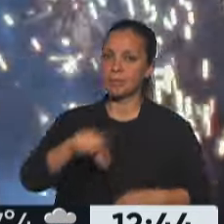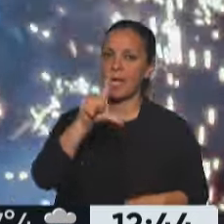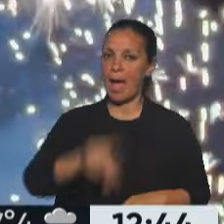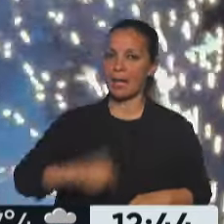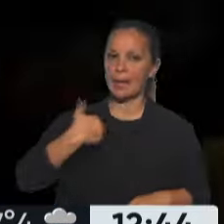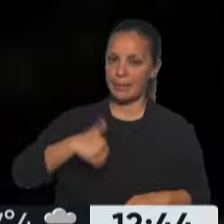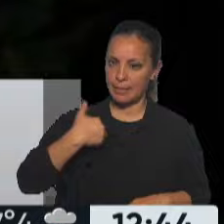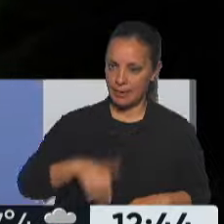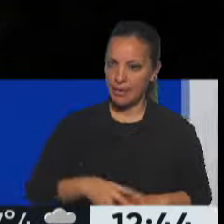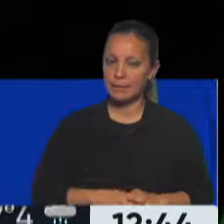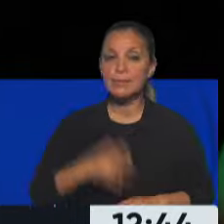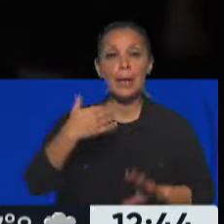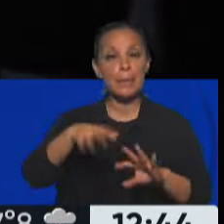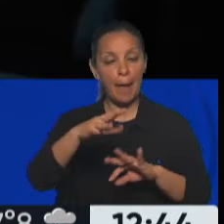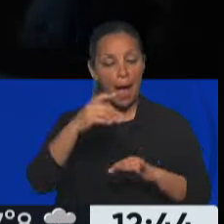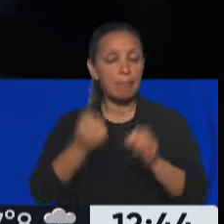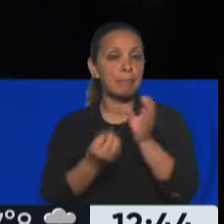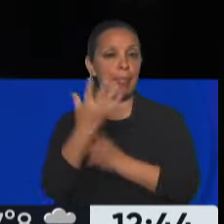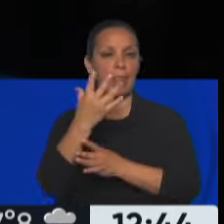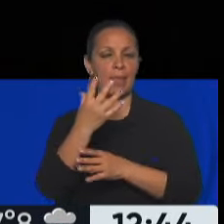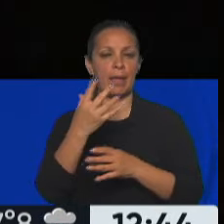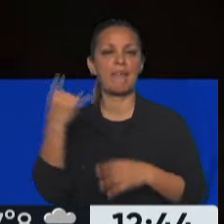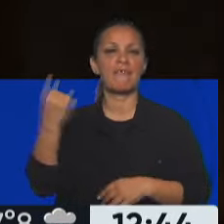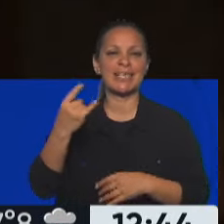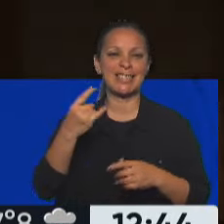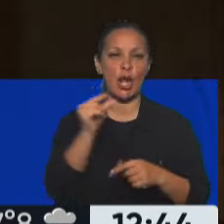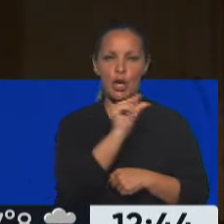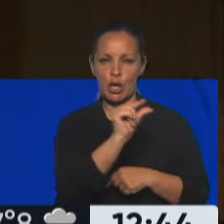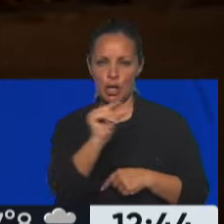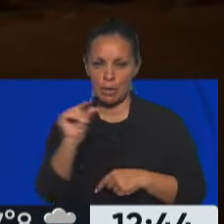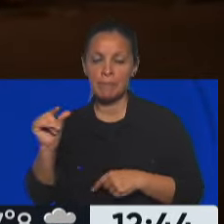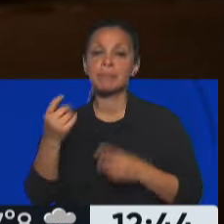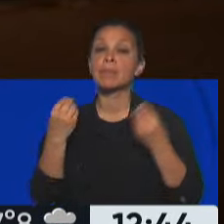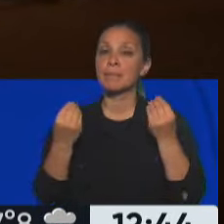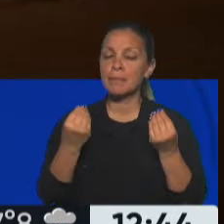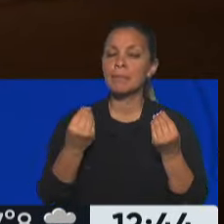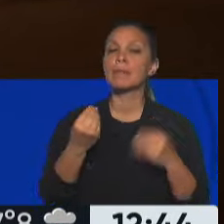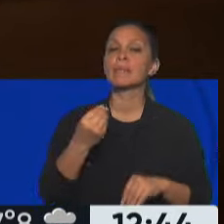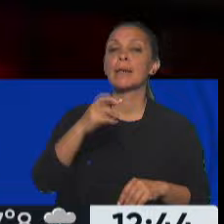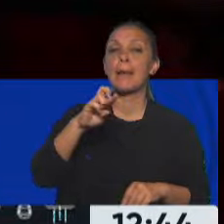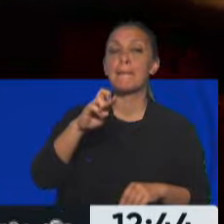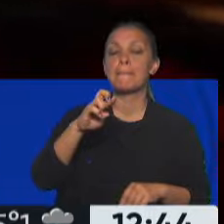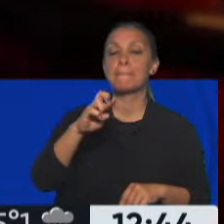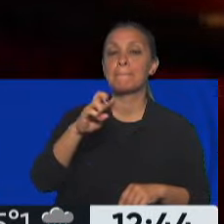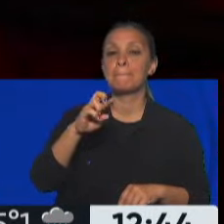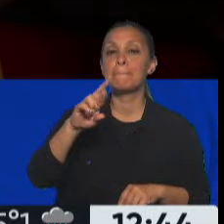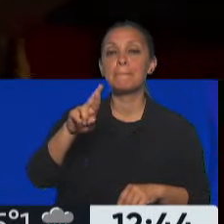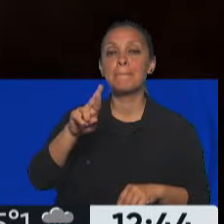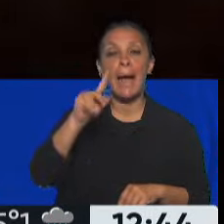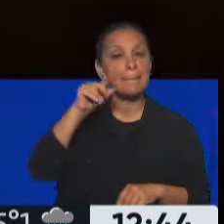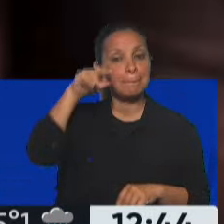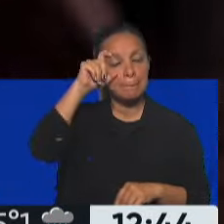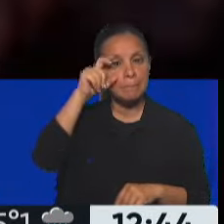ser revisitadas en formato de ficción. Por un lado, Prime Video dio a conocer el tráiler oficial de la nueva